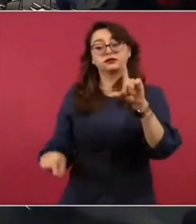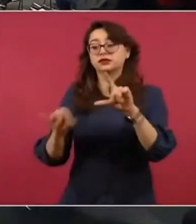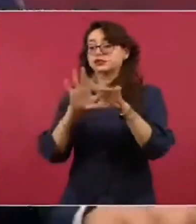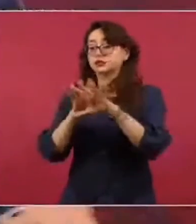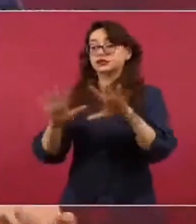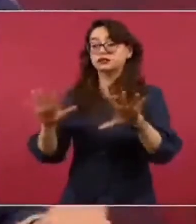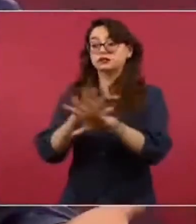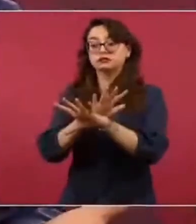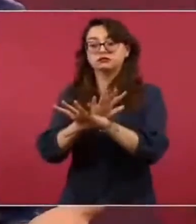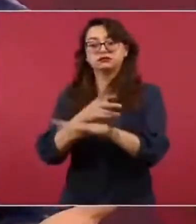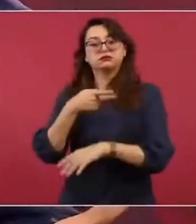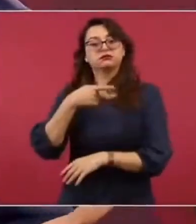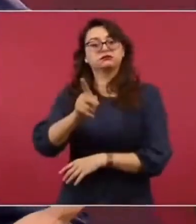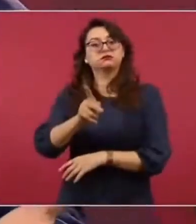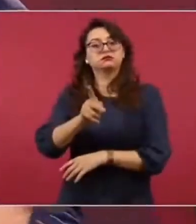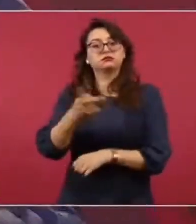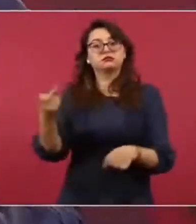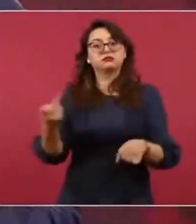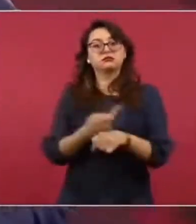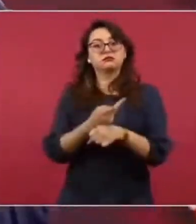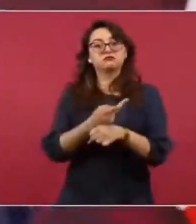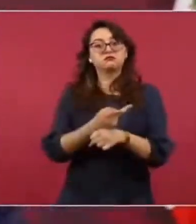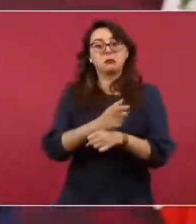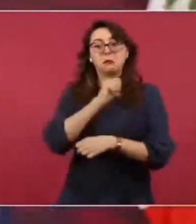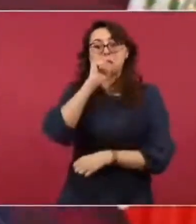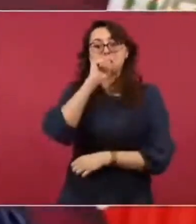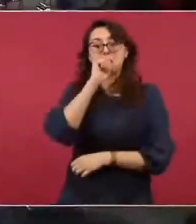y no hace nada